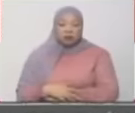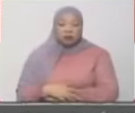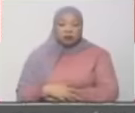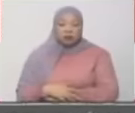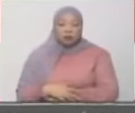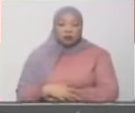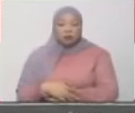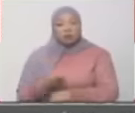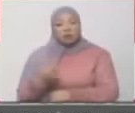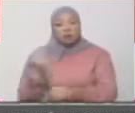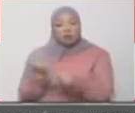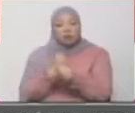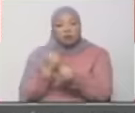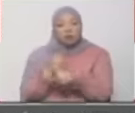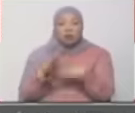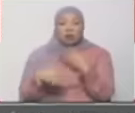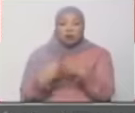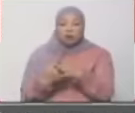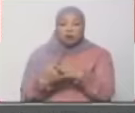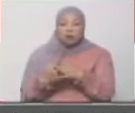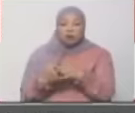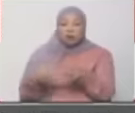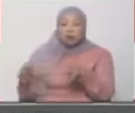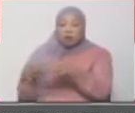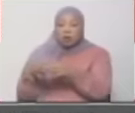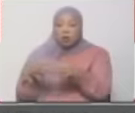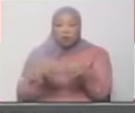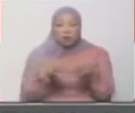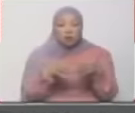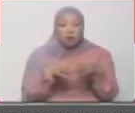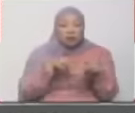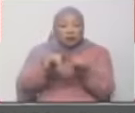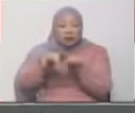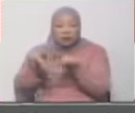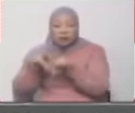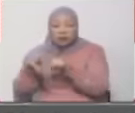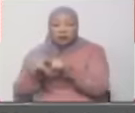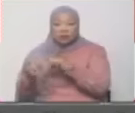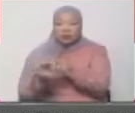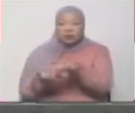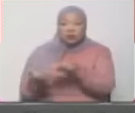que anda pululando también, pulula aquí, pulula allá,